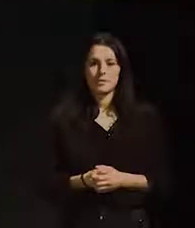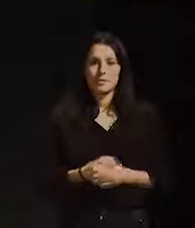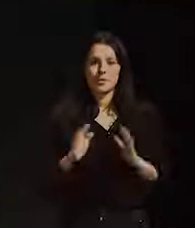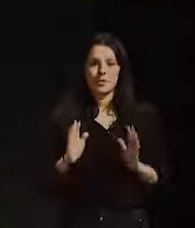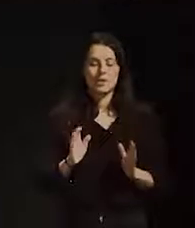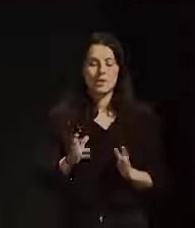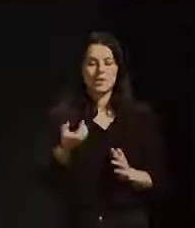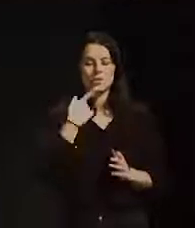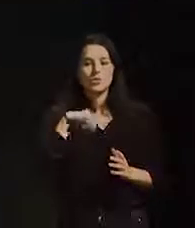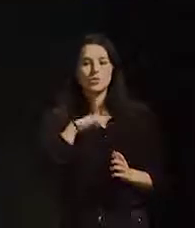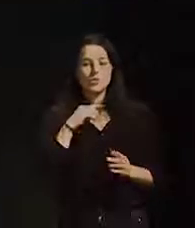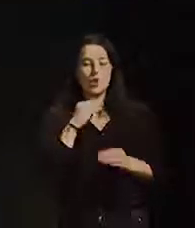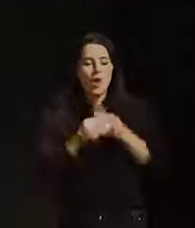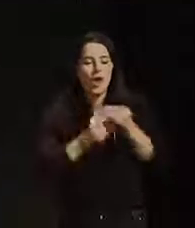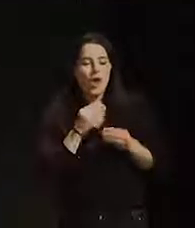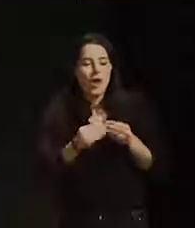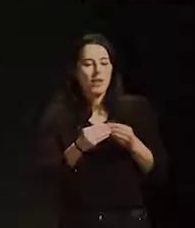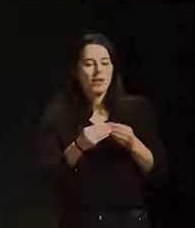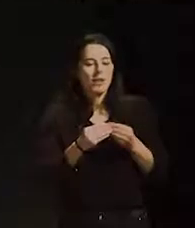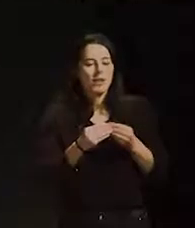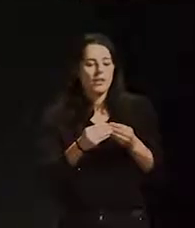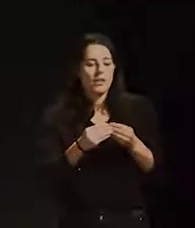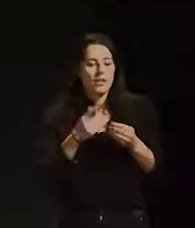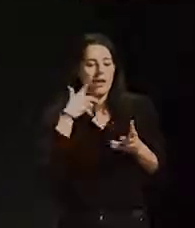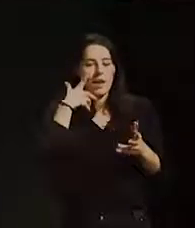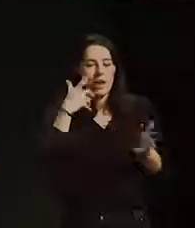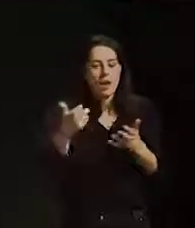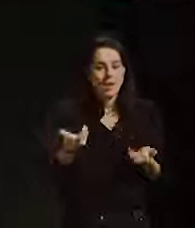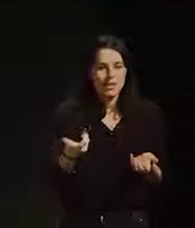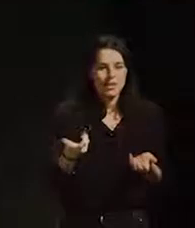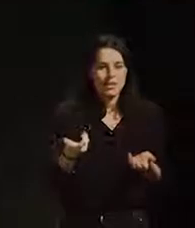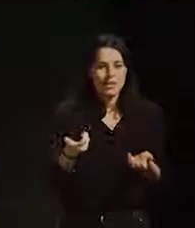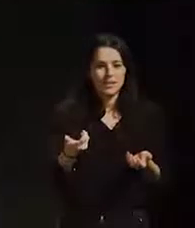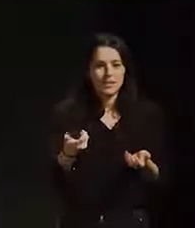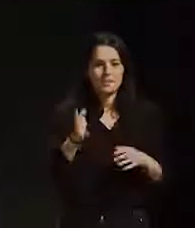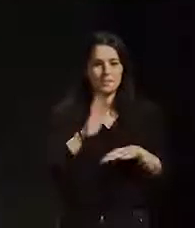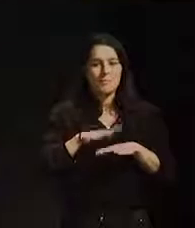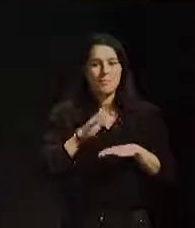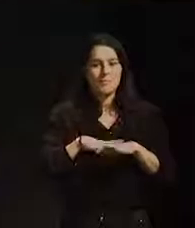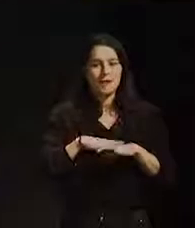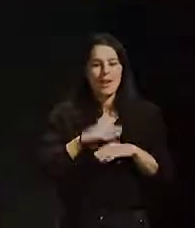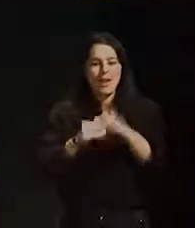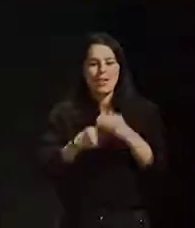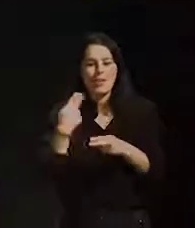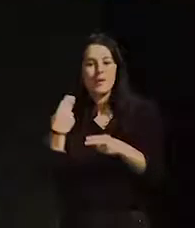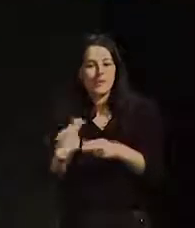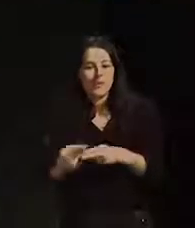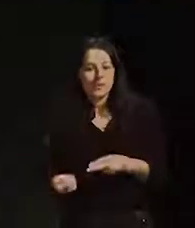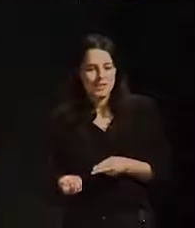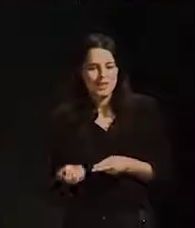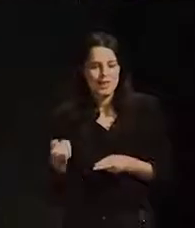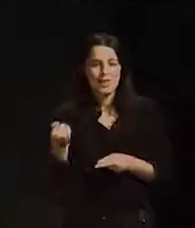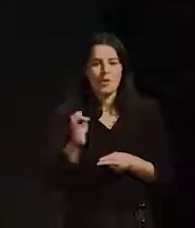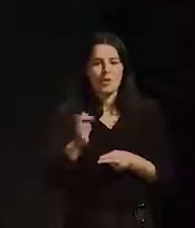caso, estamos haciendo arte para hacer política o para dar